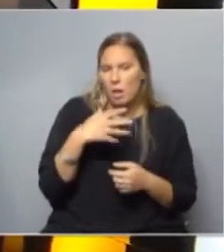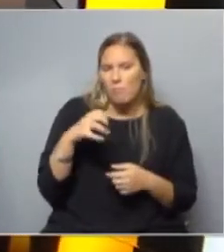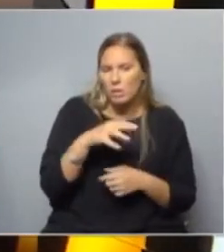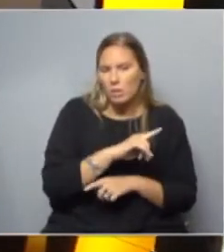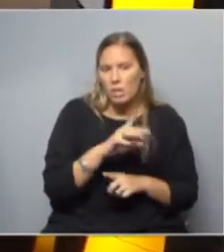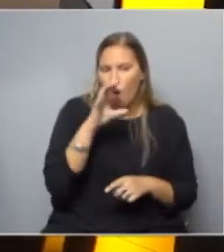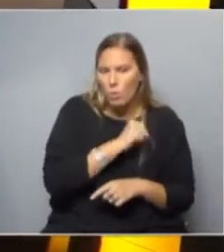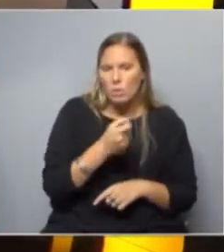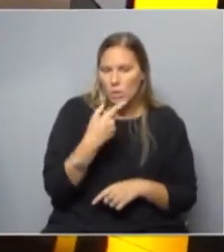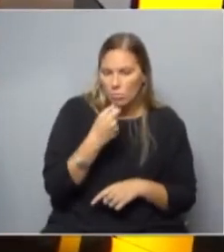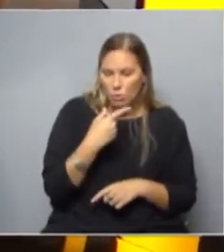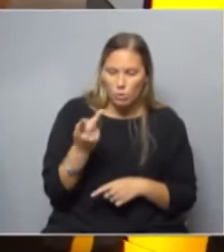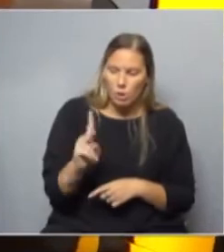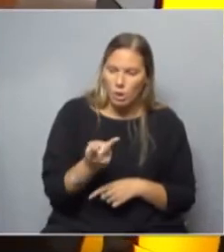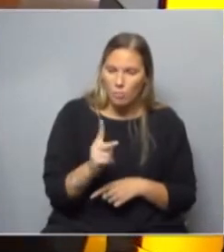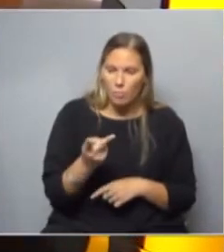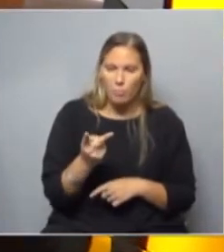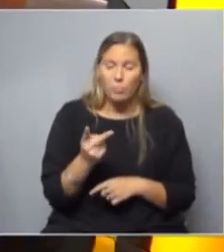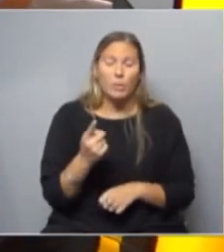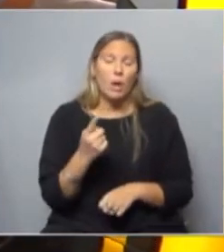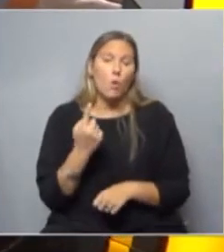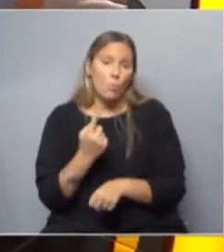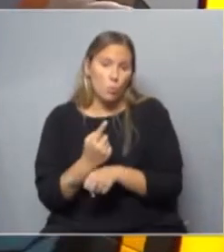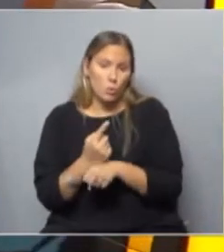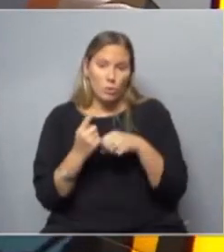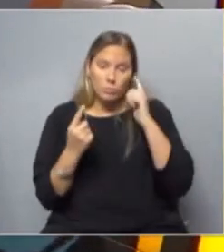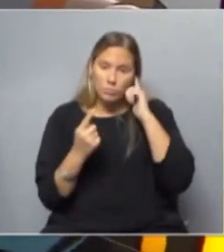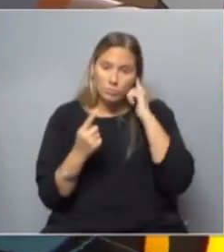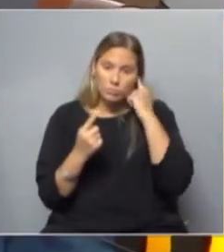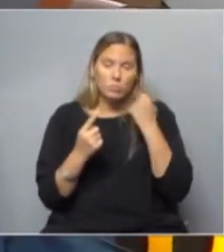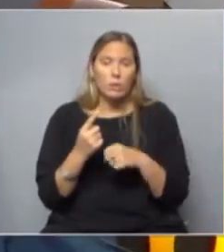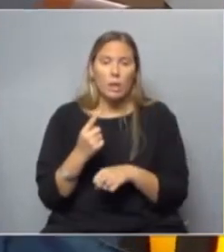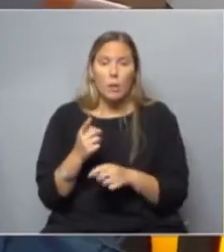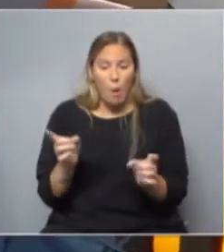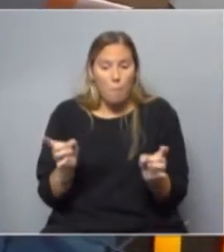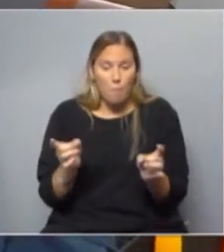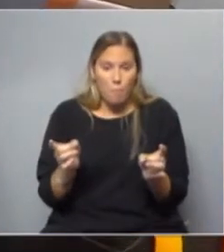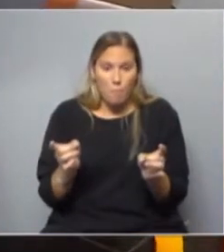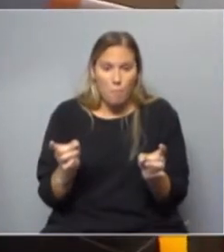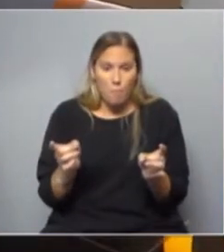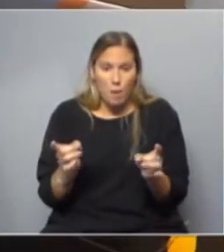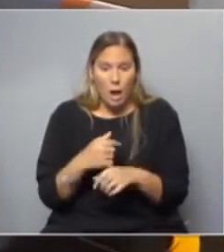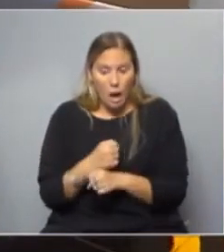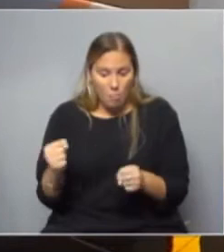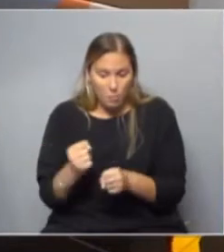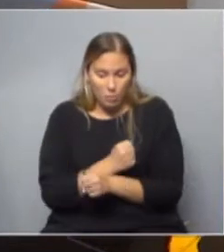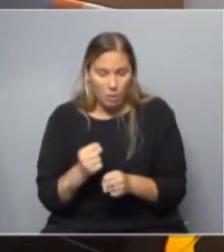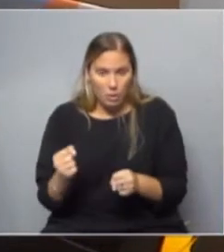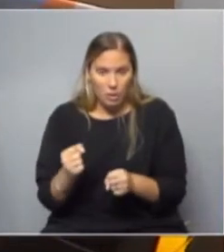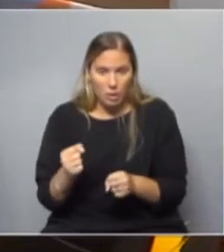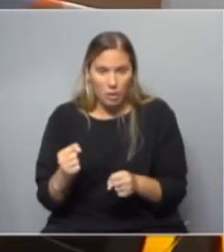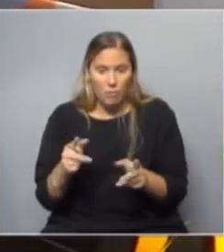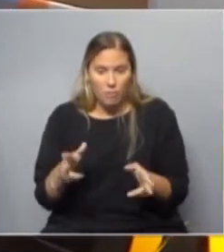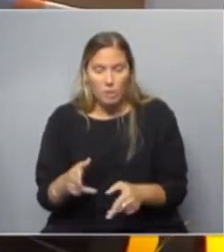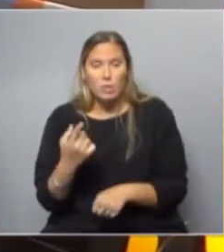realidad, en fase 1, o sea, en fase pronta a ser aprobada, o sea, en fase 1 hay